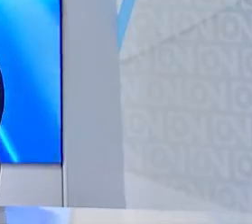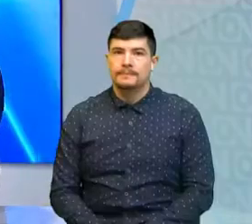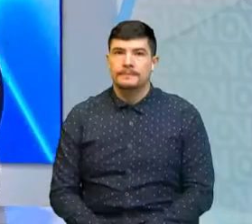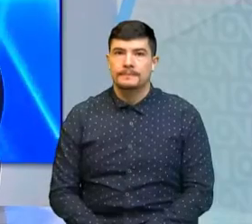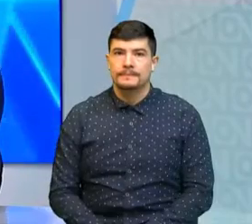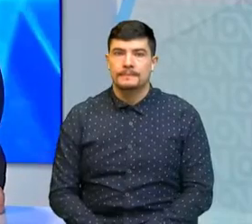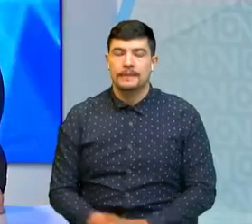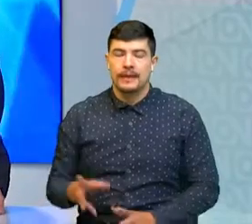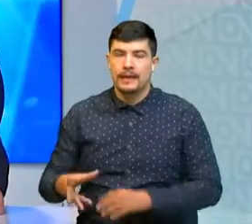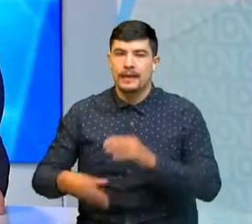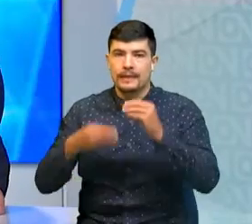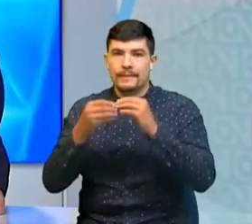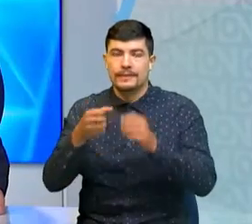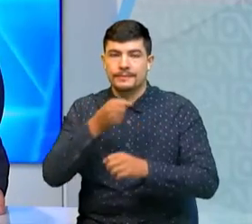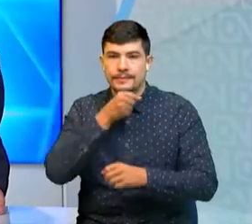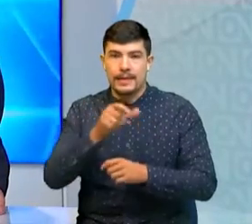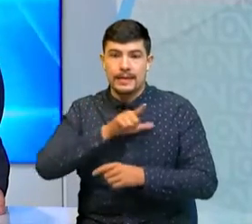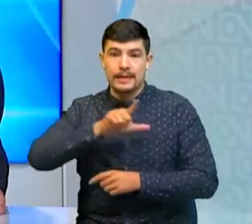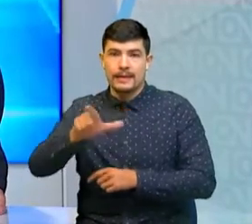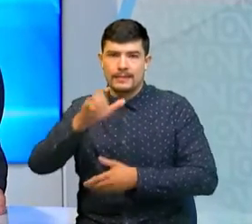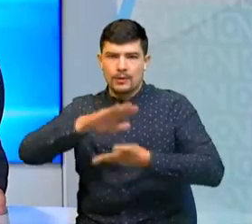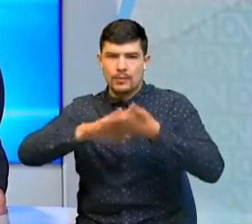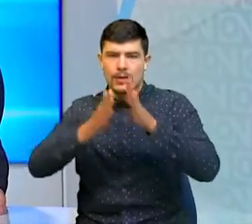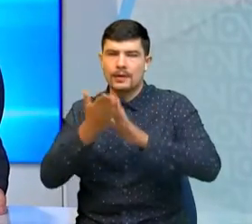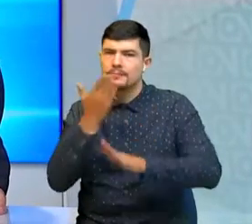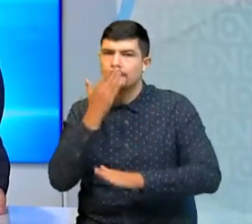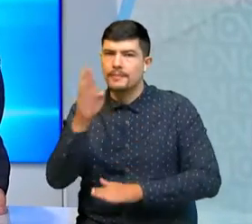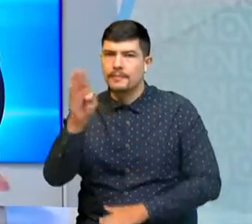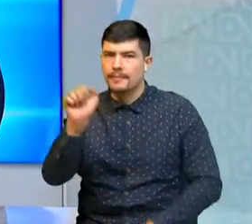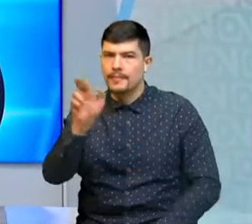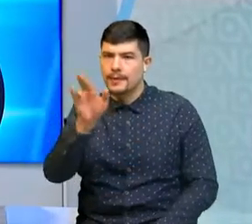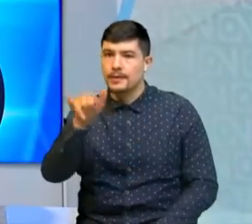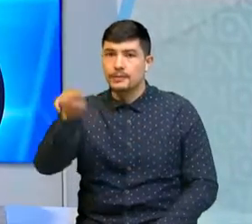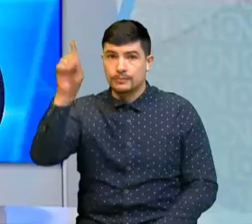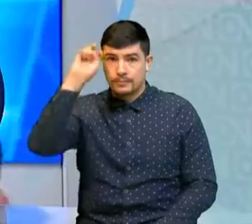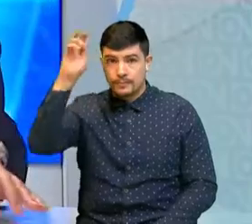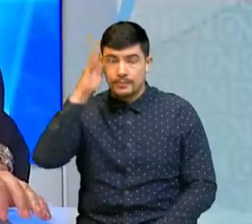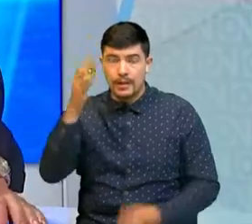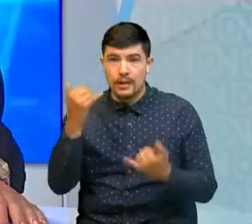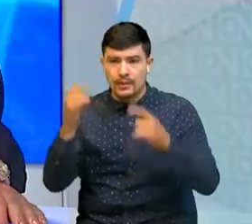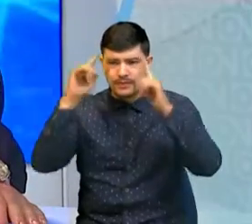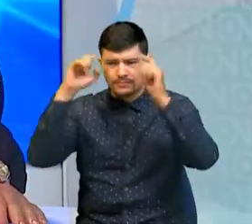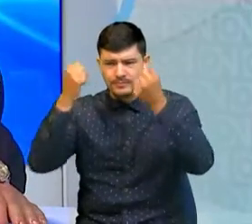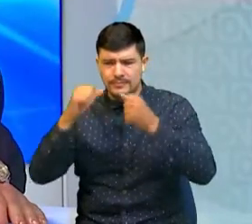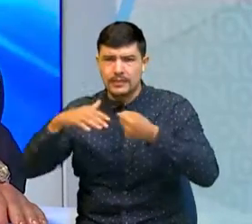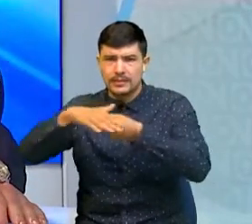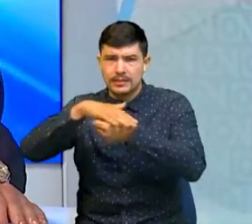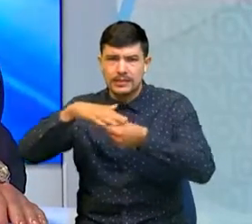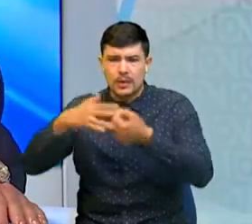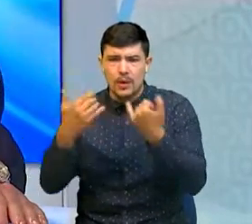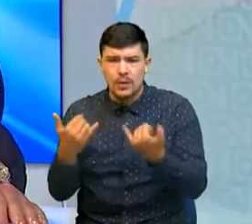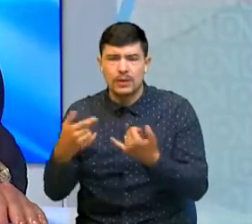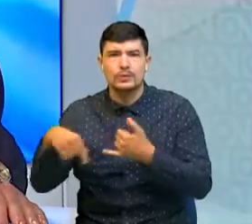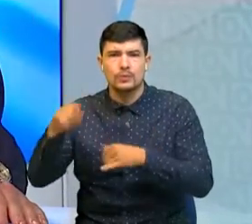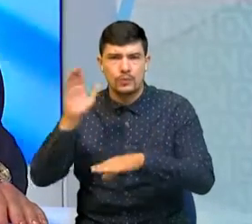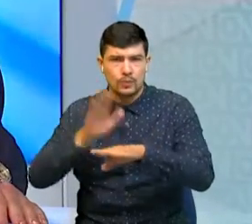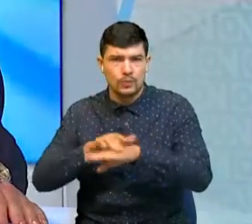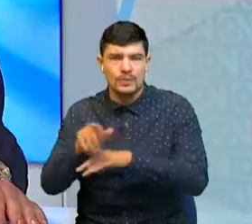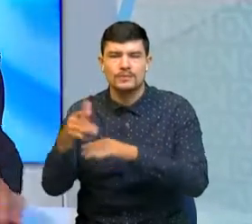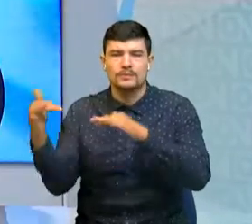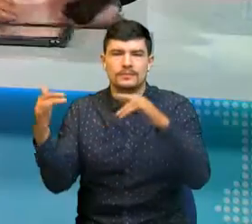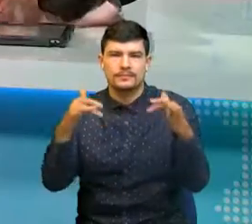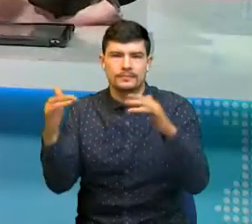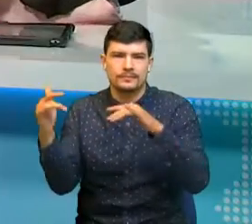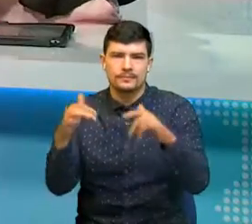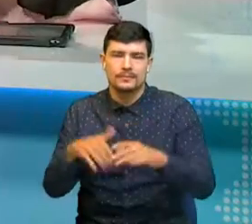Y en otras noticias, líderes de la población indígena Barí, en norte de Santander, se encuentran preocupados ante la situación que hoy están viviendo a causa del conflicto